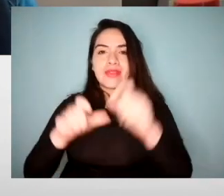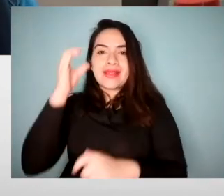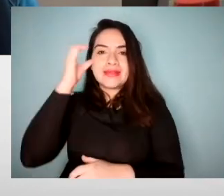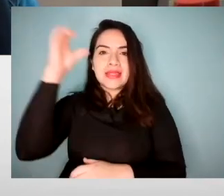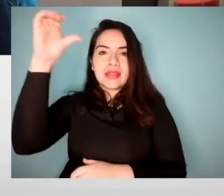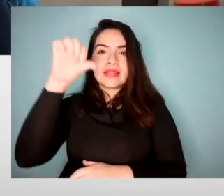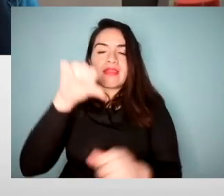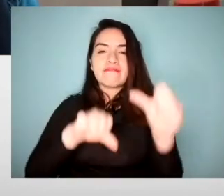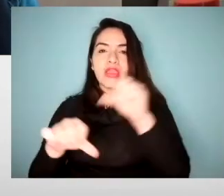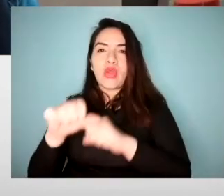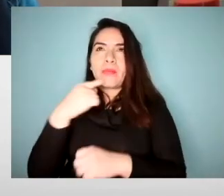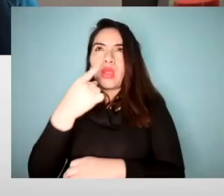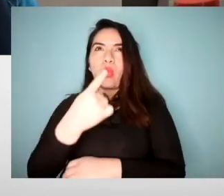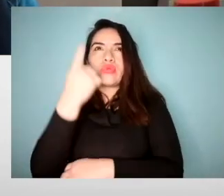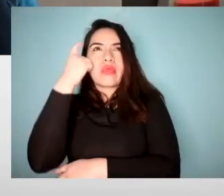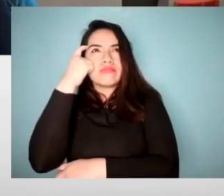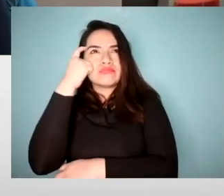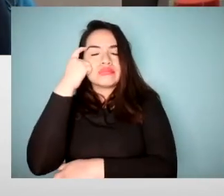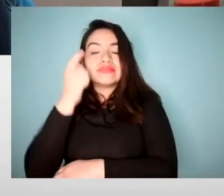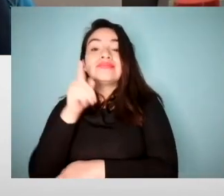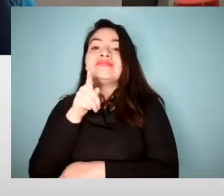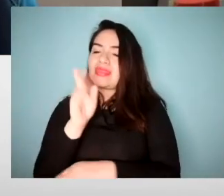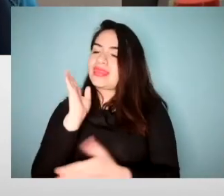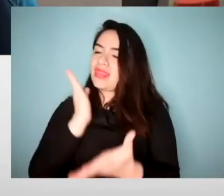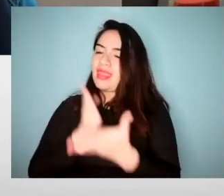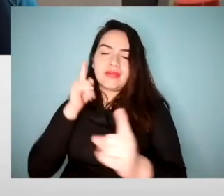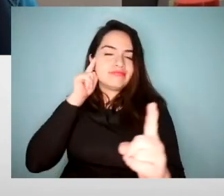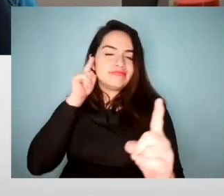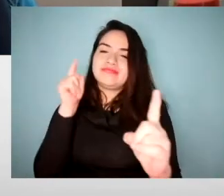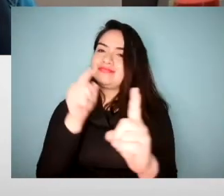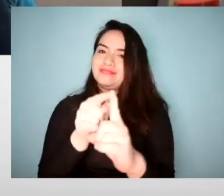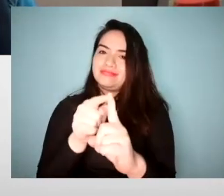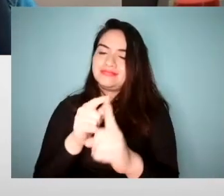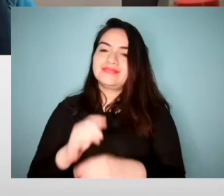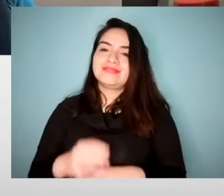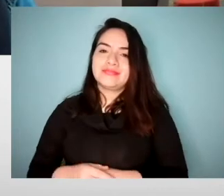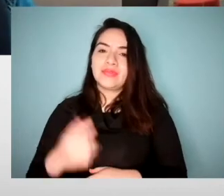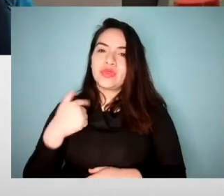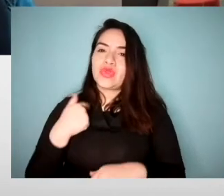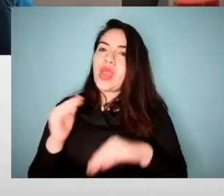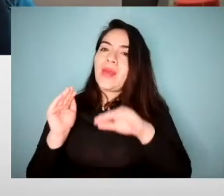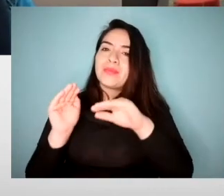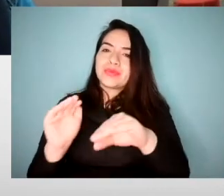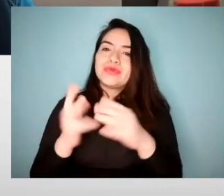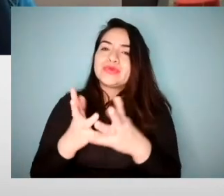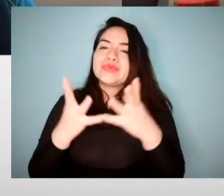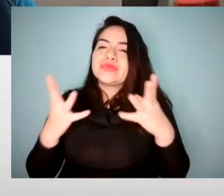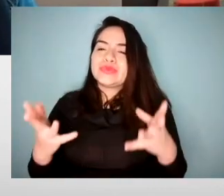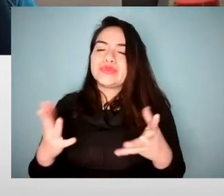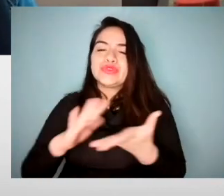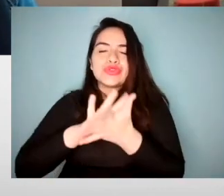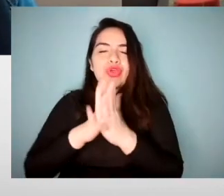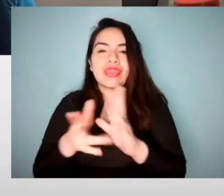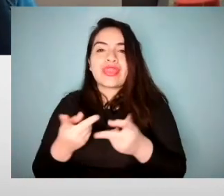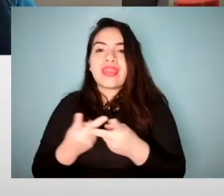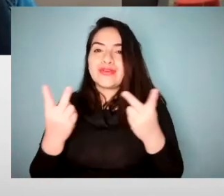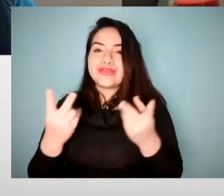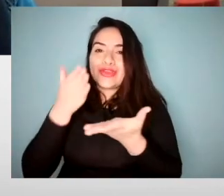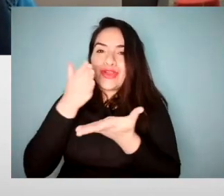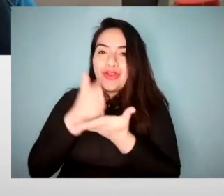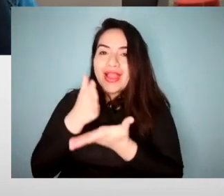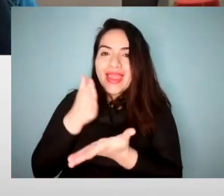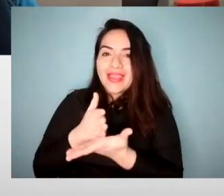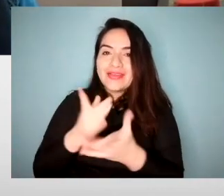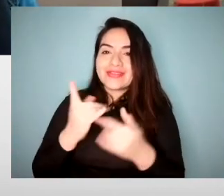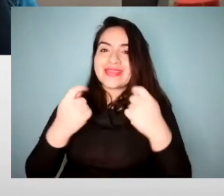seguir por esa línea. Siempre apoyo mucho toda la difusión que se hace en colegios tratando de